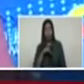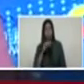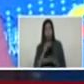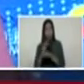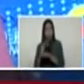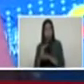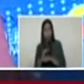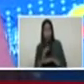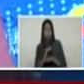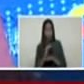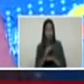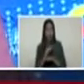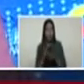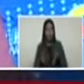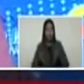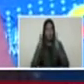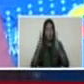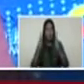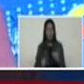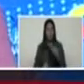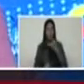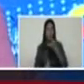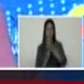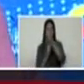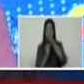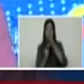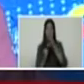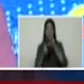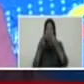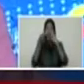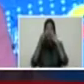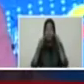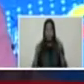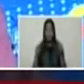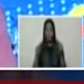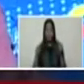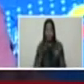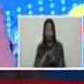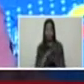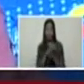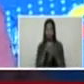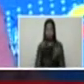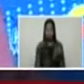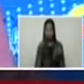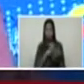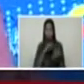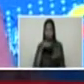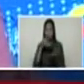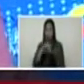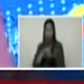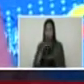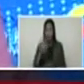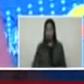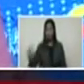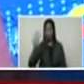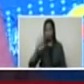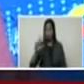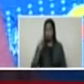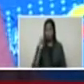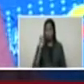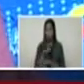el populismo es igual a miseria, hambre, y el populismo no conduce a nada. Los presidentes